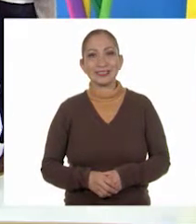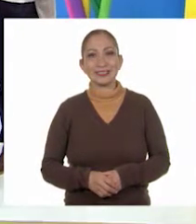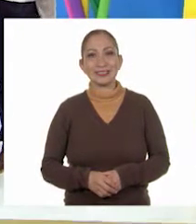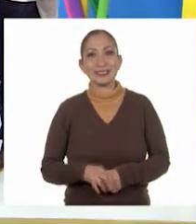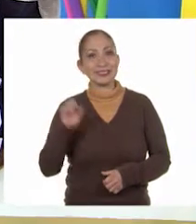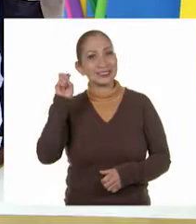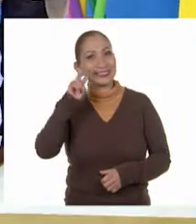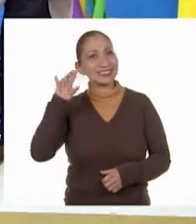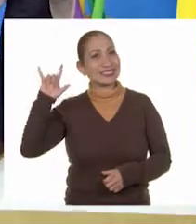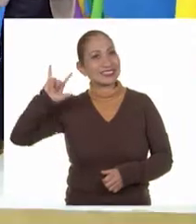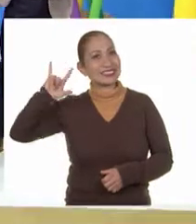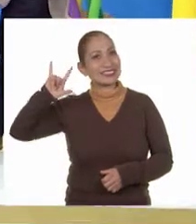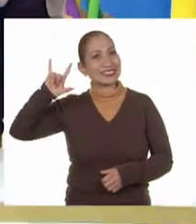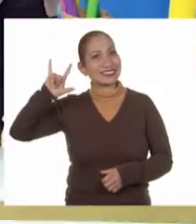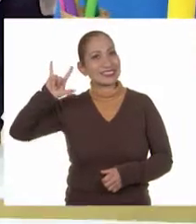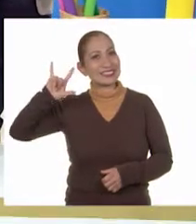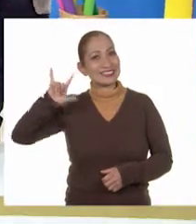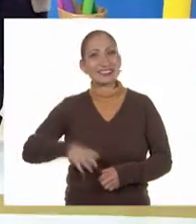Nos vemos.